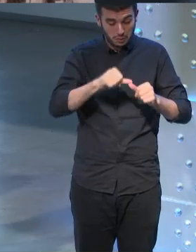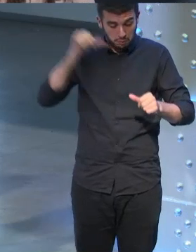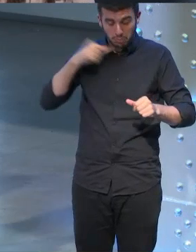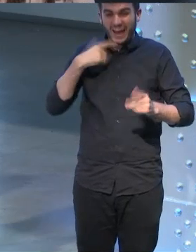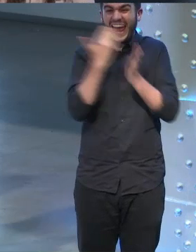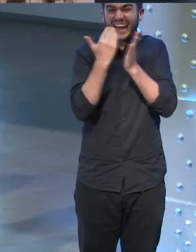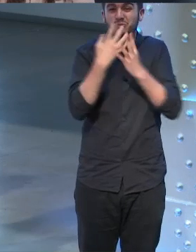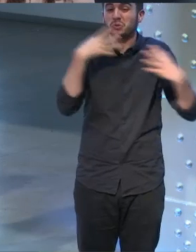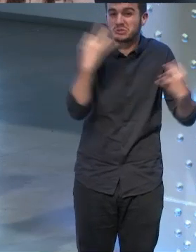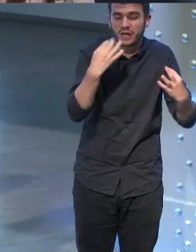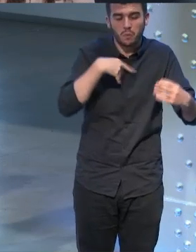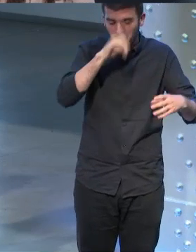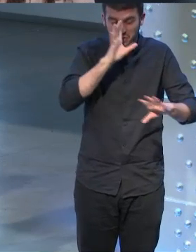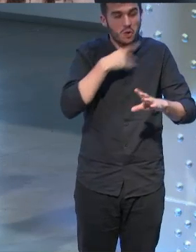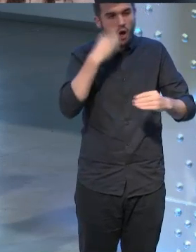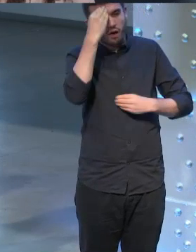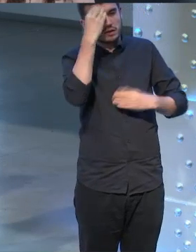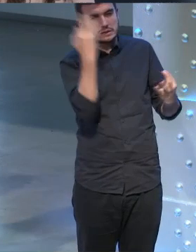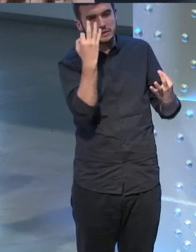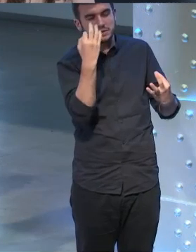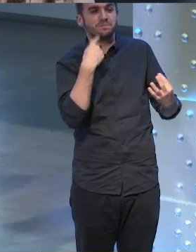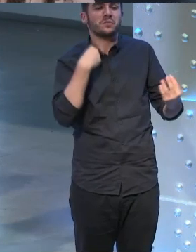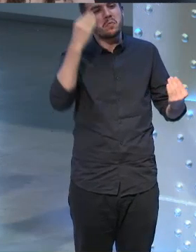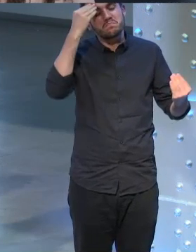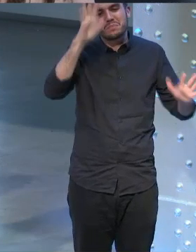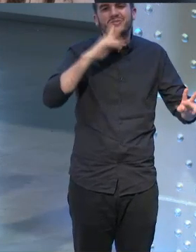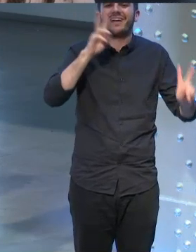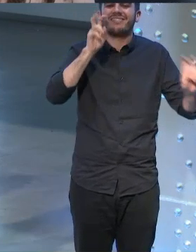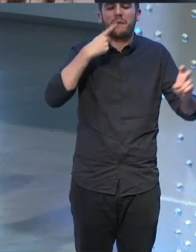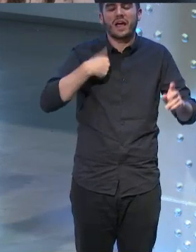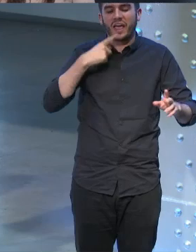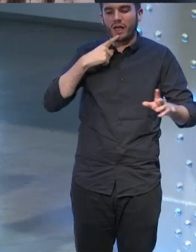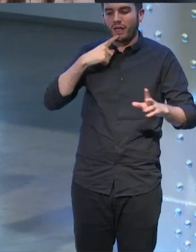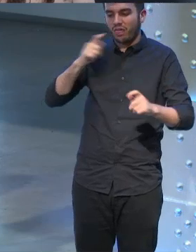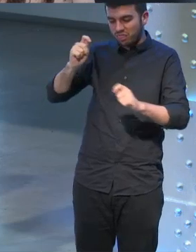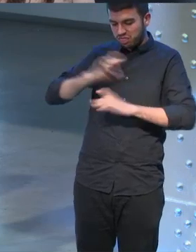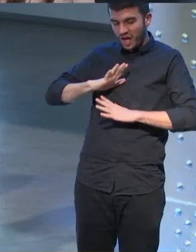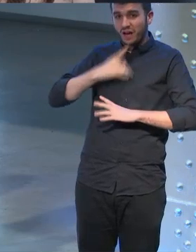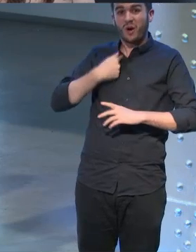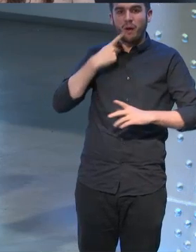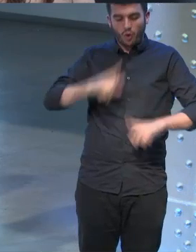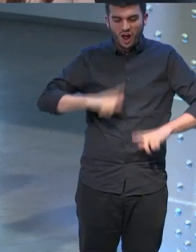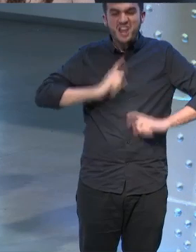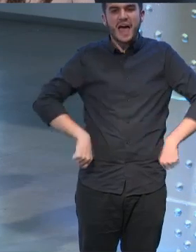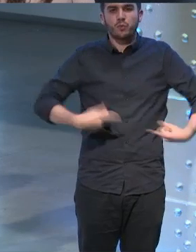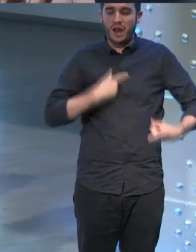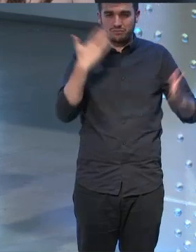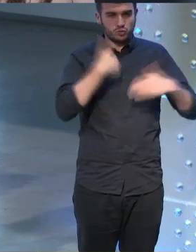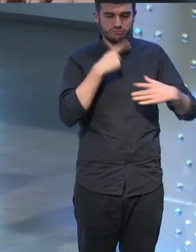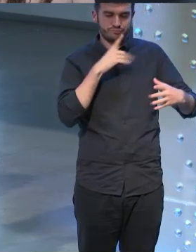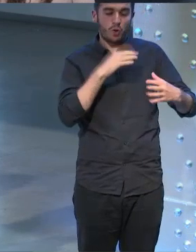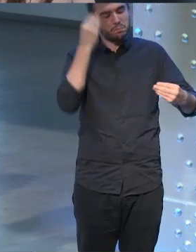pero me inclinaría más a que es un tema de adquirido más que biológico. Seguro que hay alguna diferencia, pero